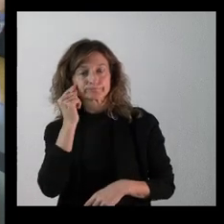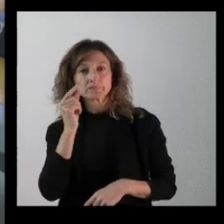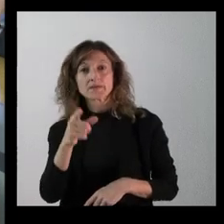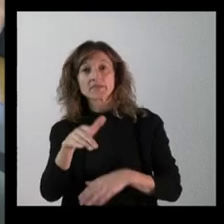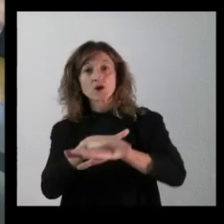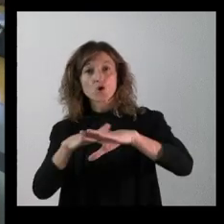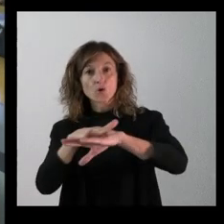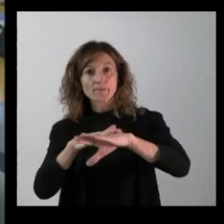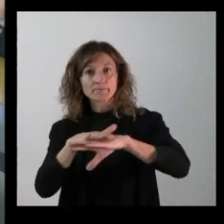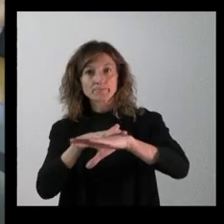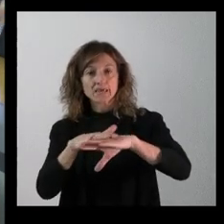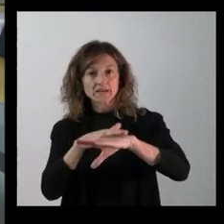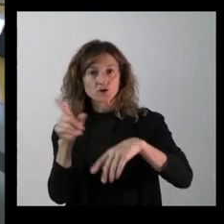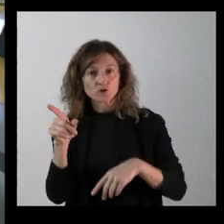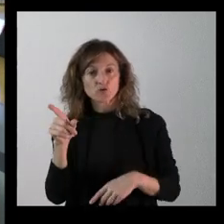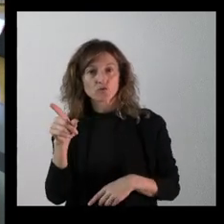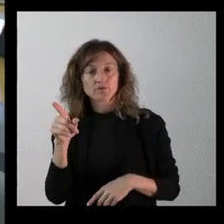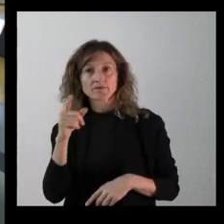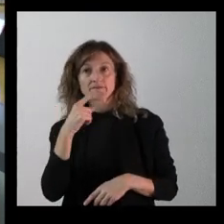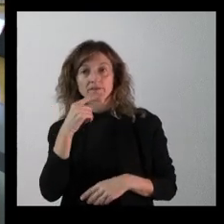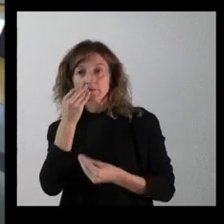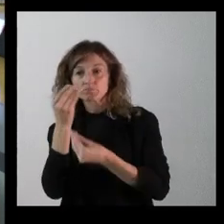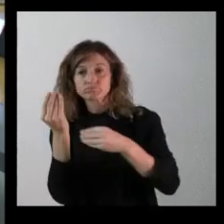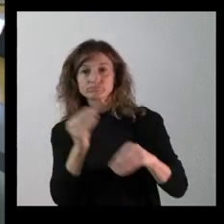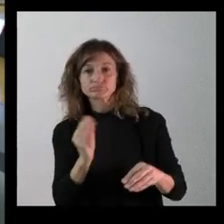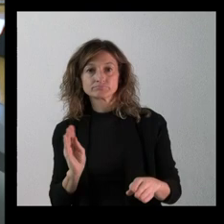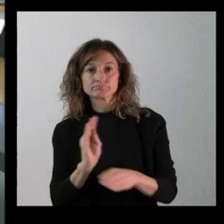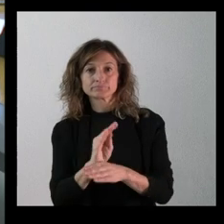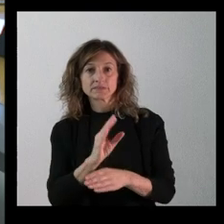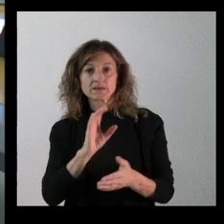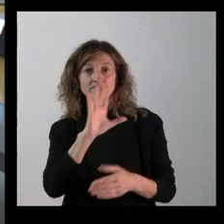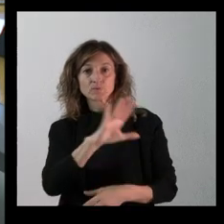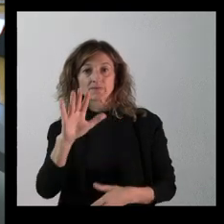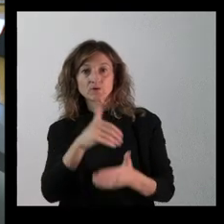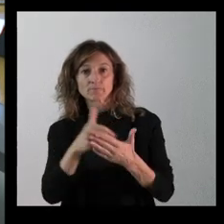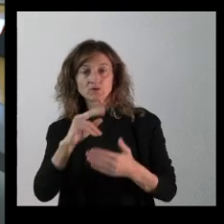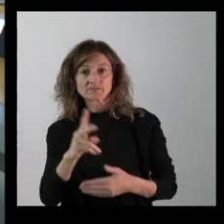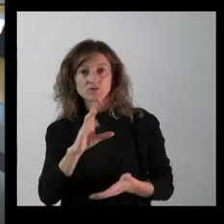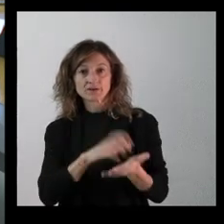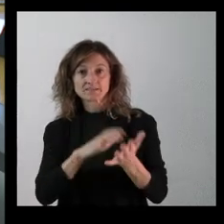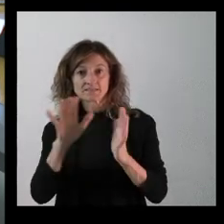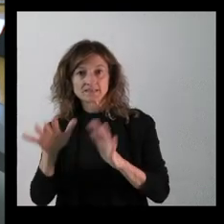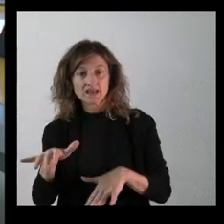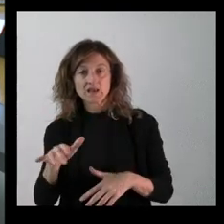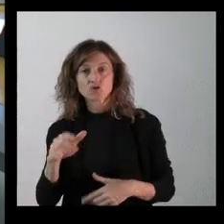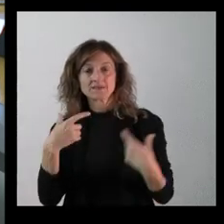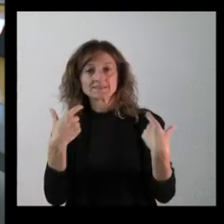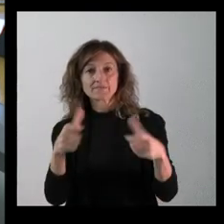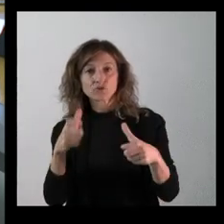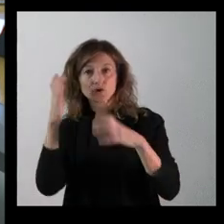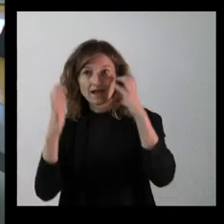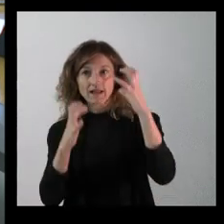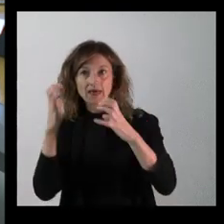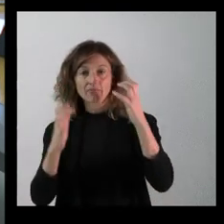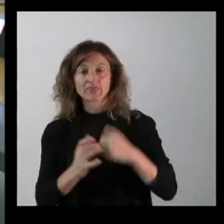ha enviado a transferido a Castilla y león 55 millones de euros para ayudas exclusivamente al sector ganadero